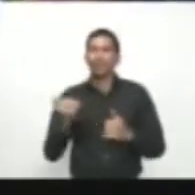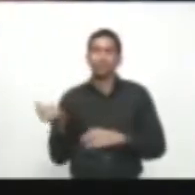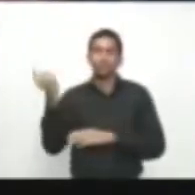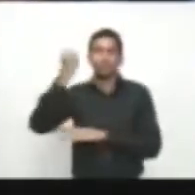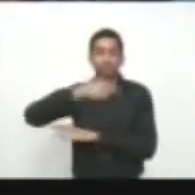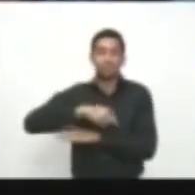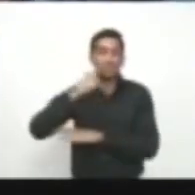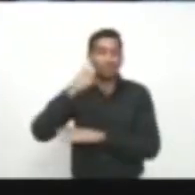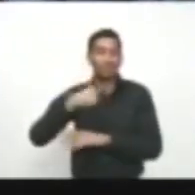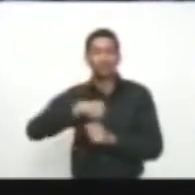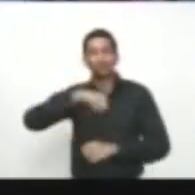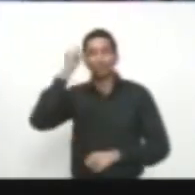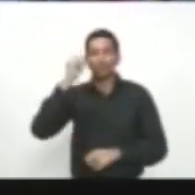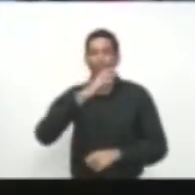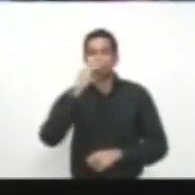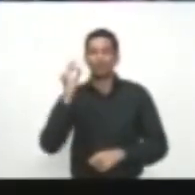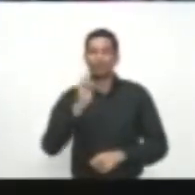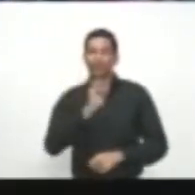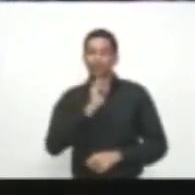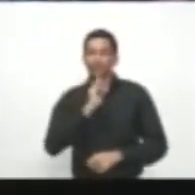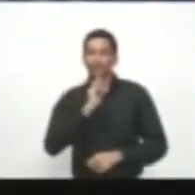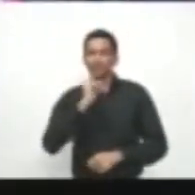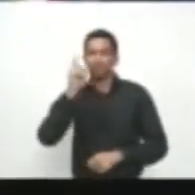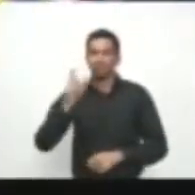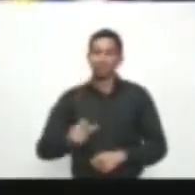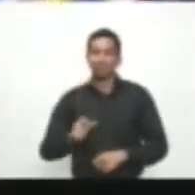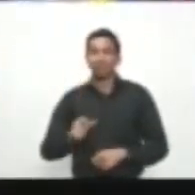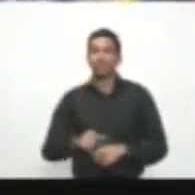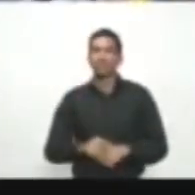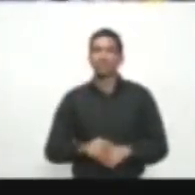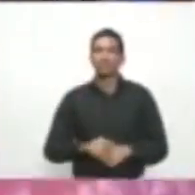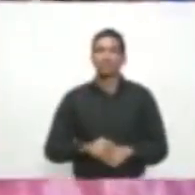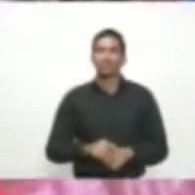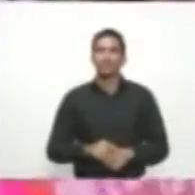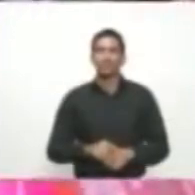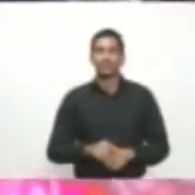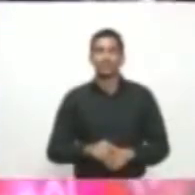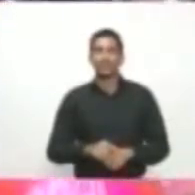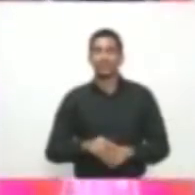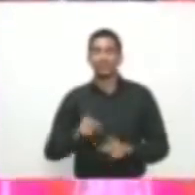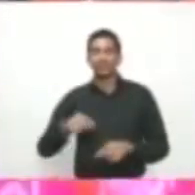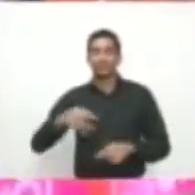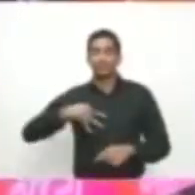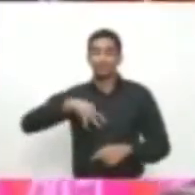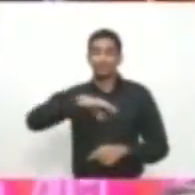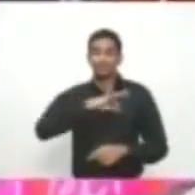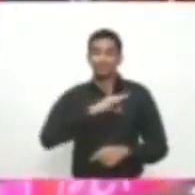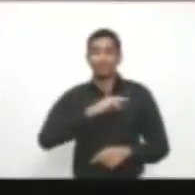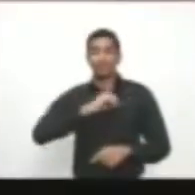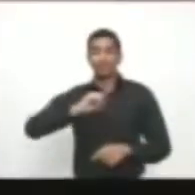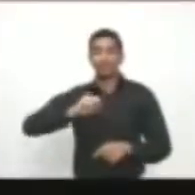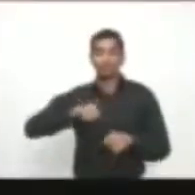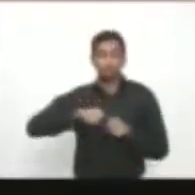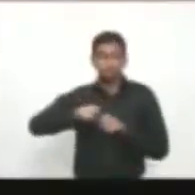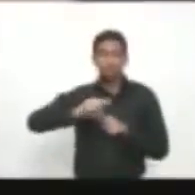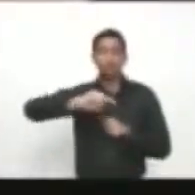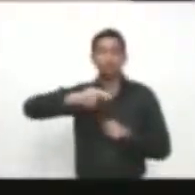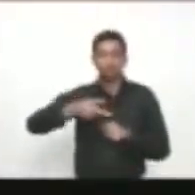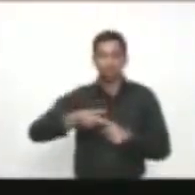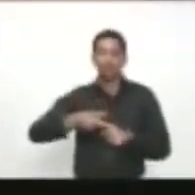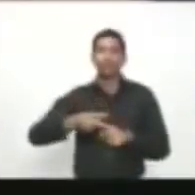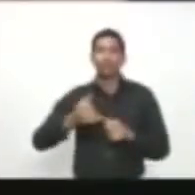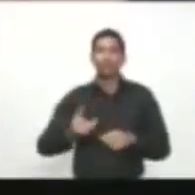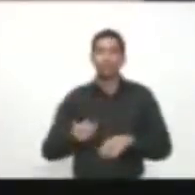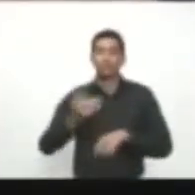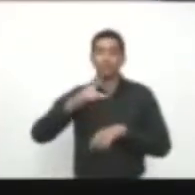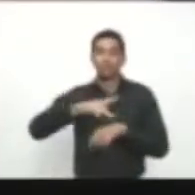el estadounidense Tejay Van Garderen, tras 137 kilómetros, el español Mikel Landa llegó segundo. Esta era la primera